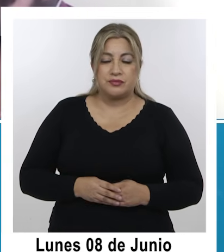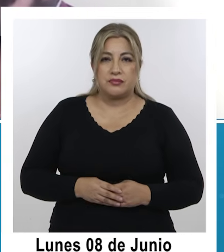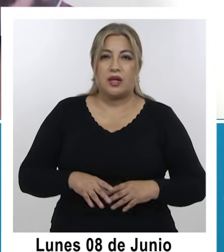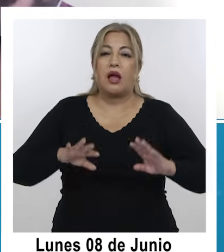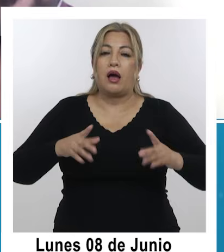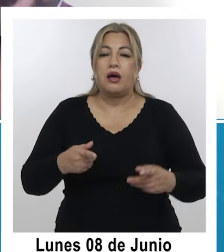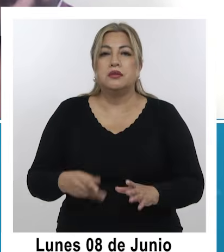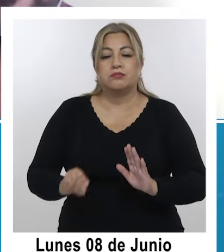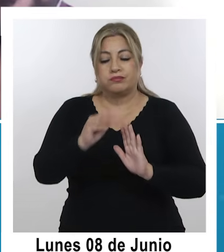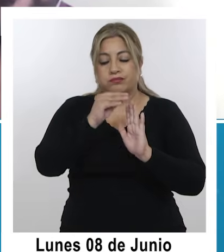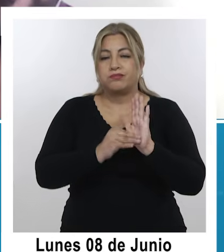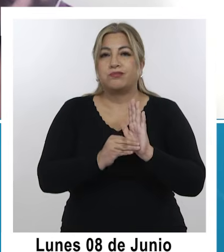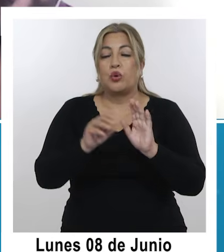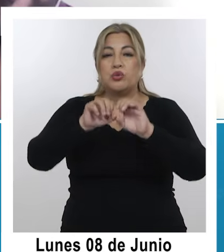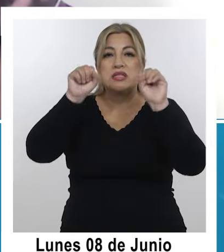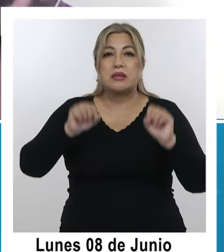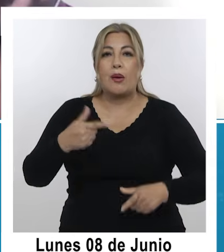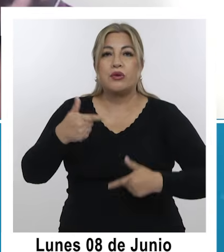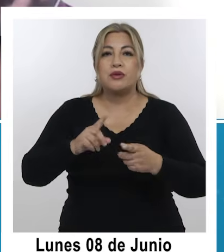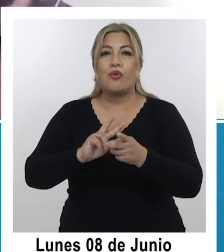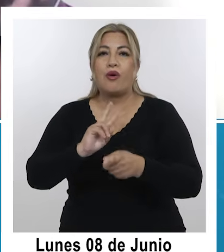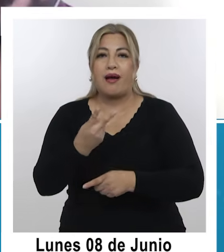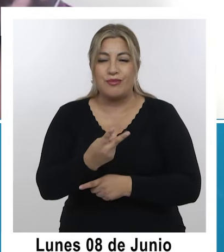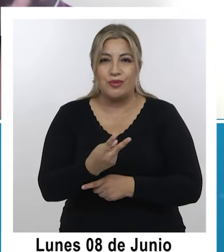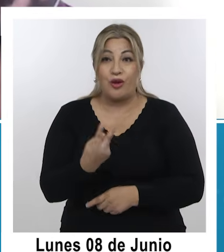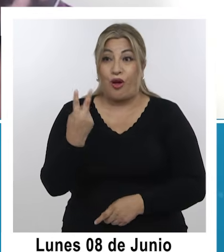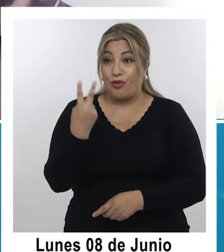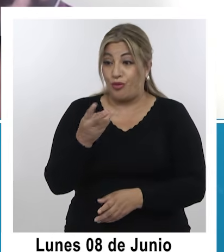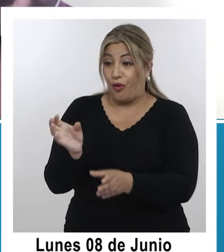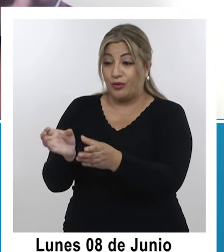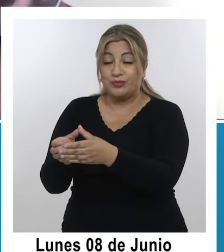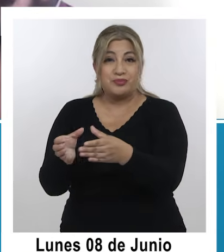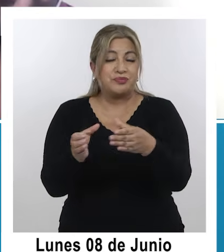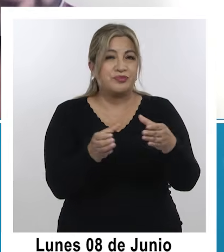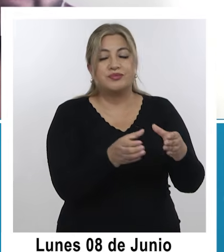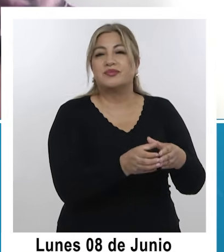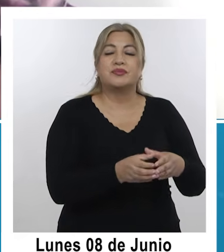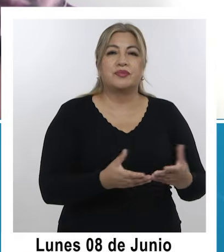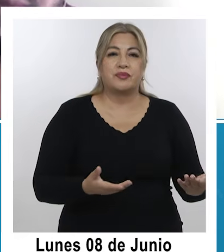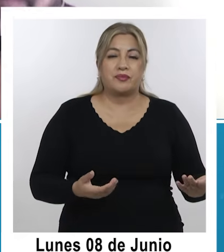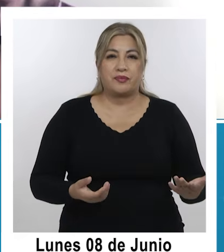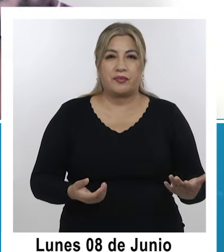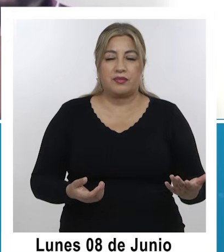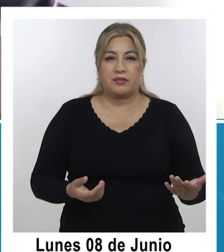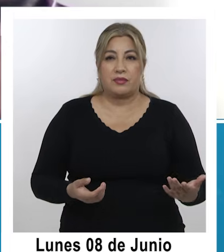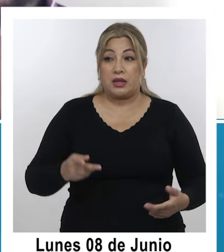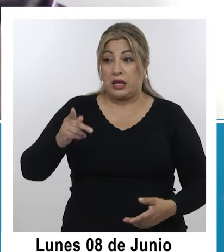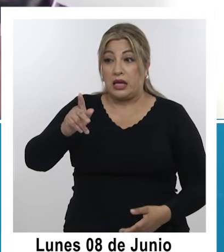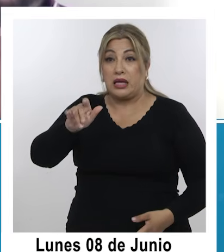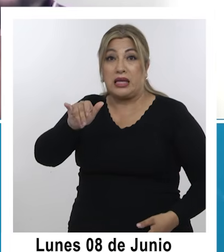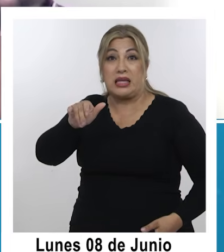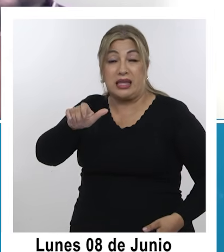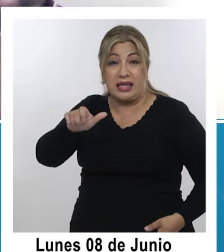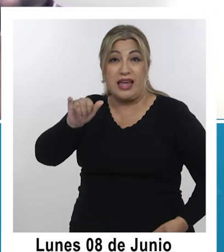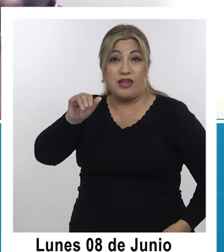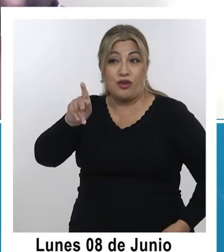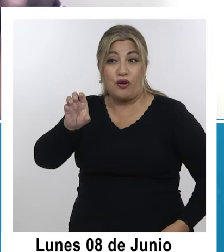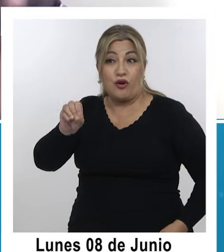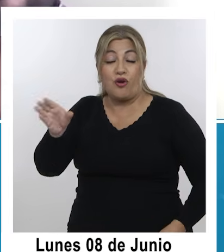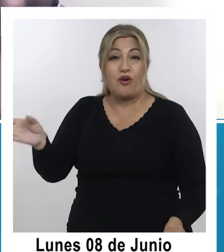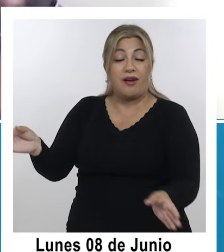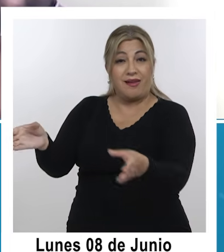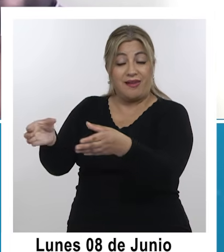reforma que se hizo al sistema político. En ambas cámaras, el partido de Keiko, de Ujú. Fuerza